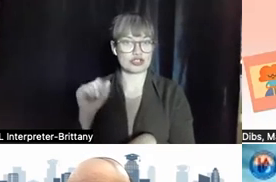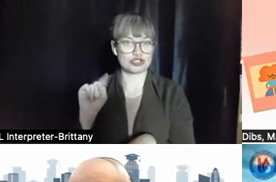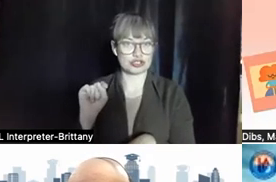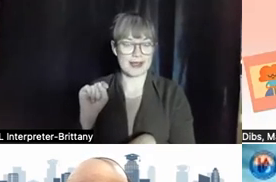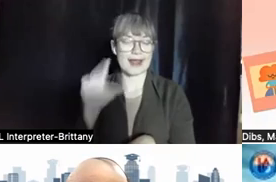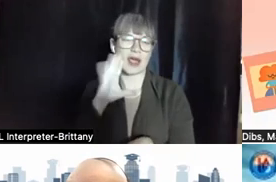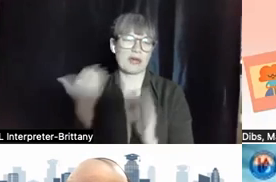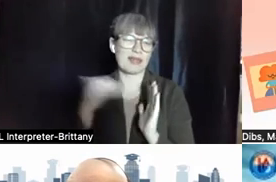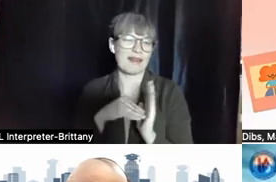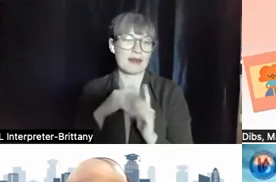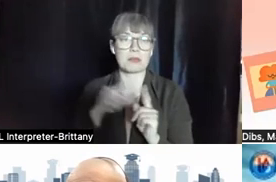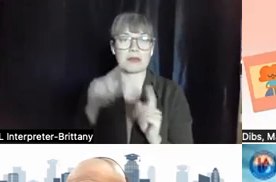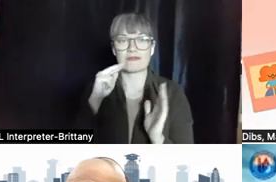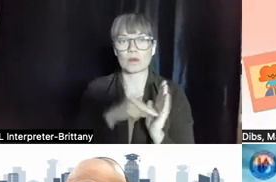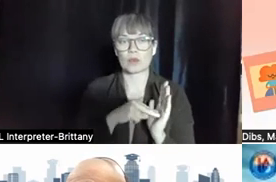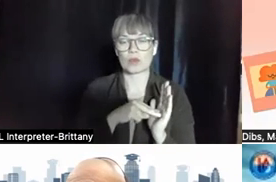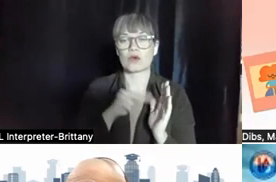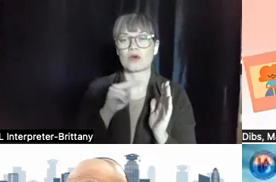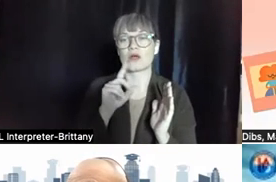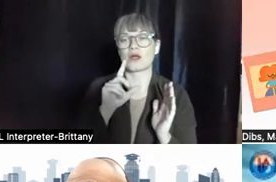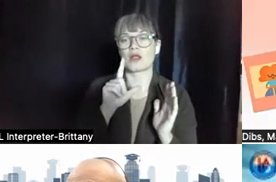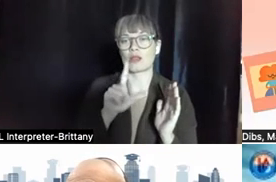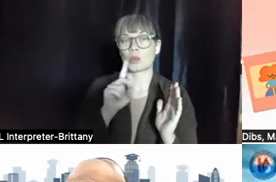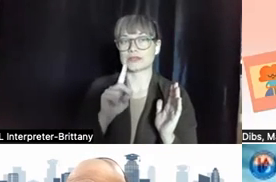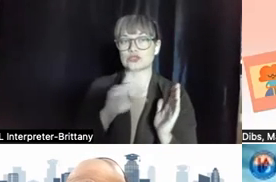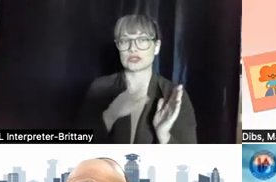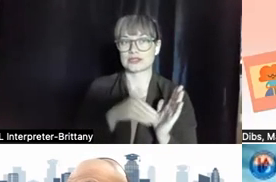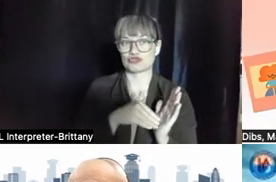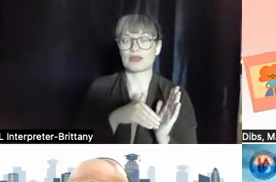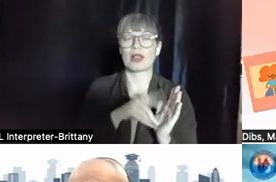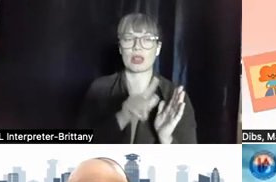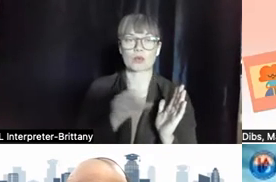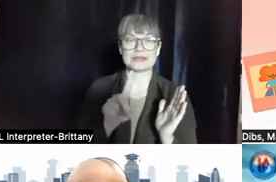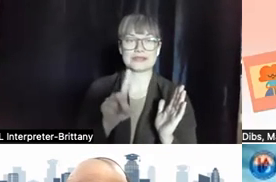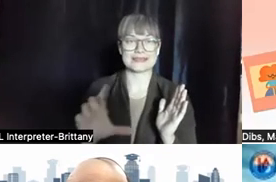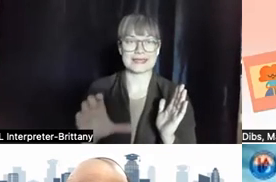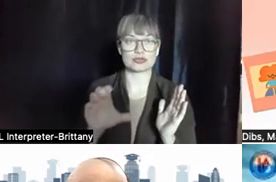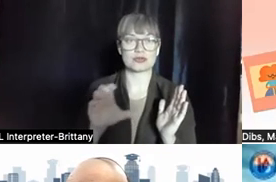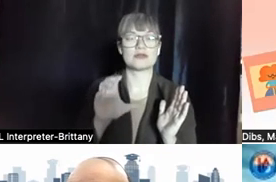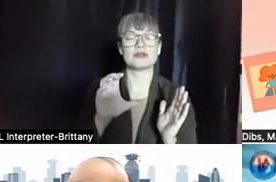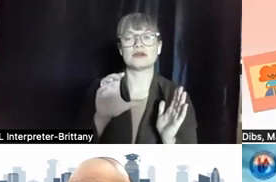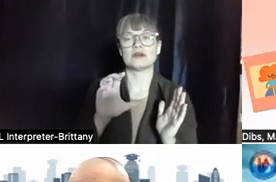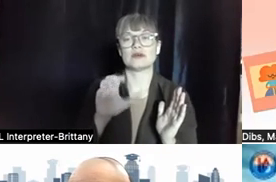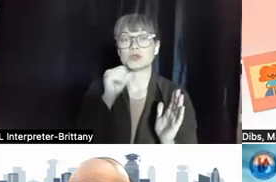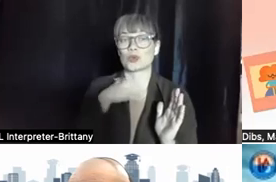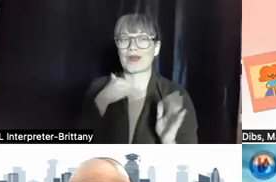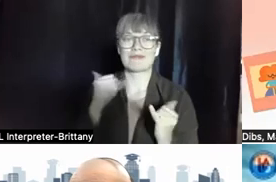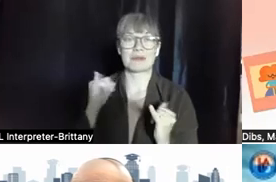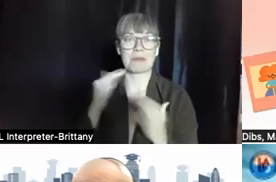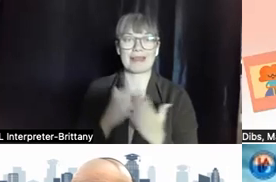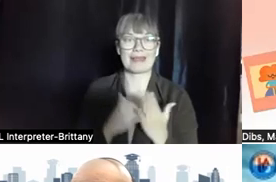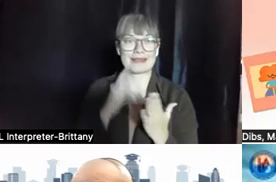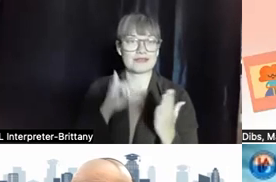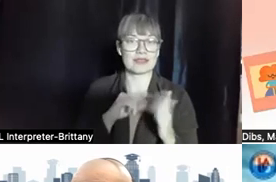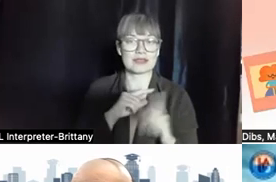nuevo. Si van al Distrito Local Central, el canal YouTube, ahí las encontrarán. No tenemos